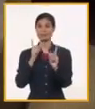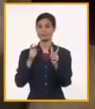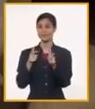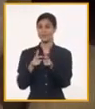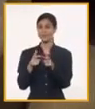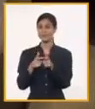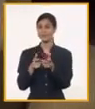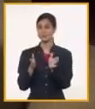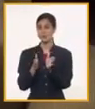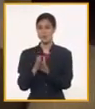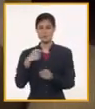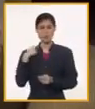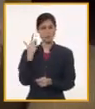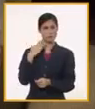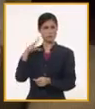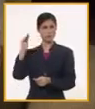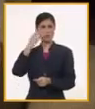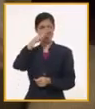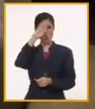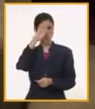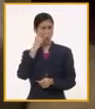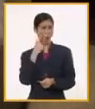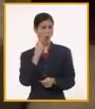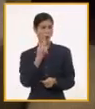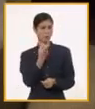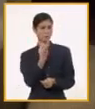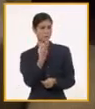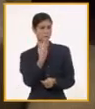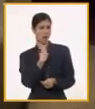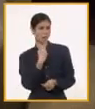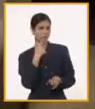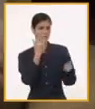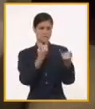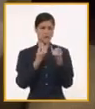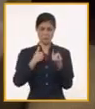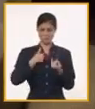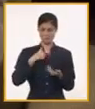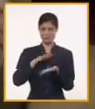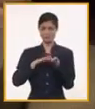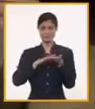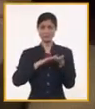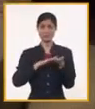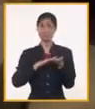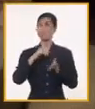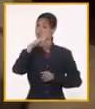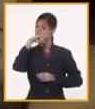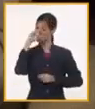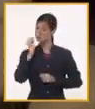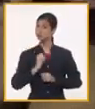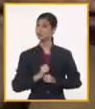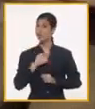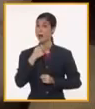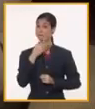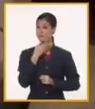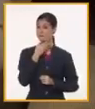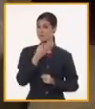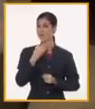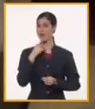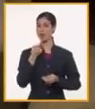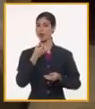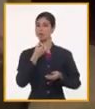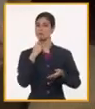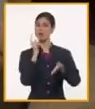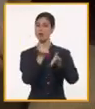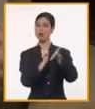Cuba nadie me había dicho nada de eso. Y yo le dije, yo no sé nada. Y sí, Fidel leyó una carta, yo no me acuerdo de la palabra, que